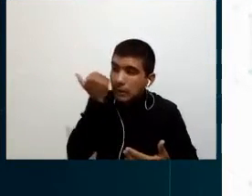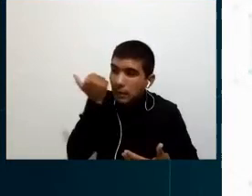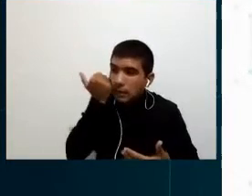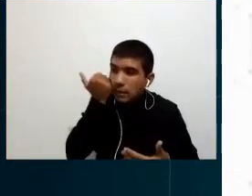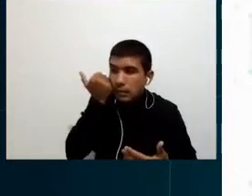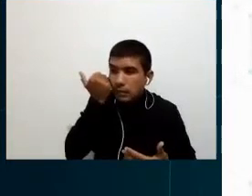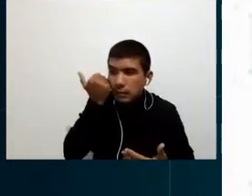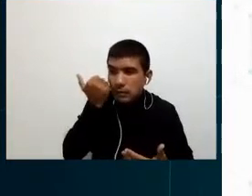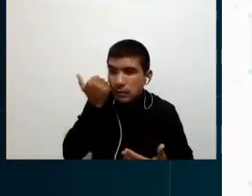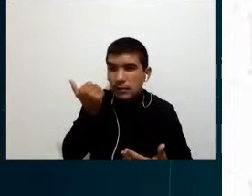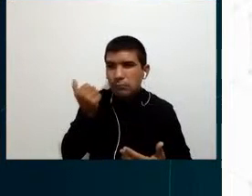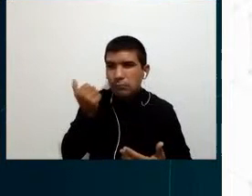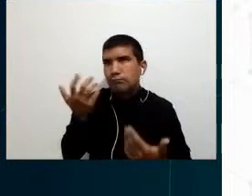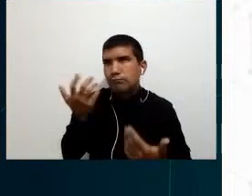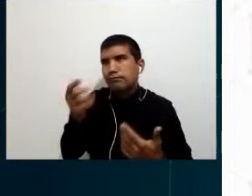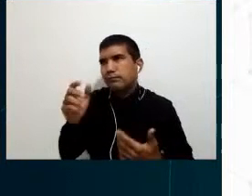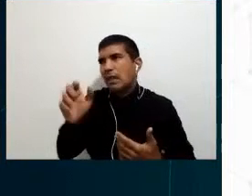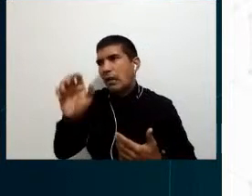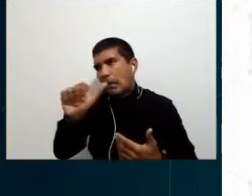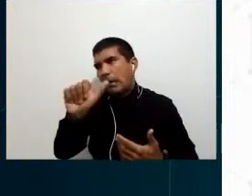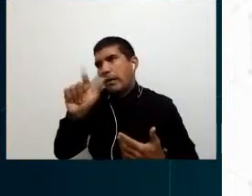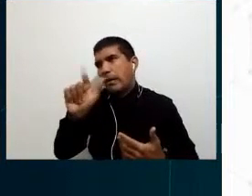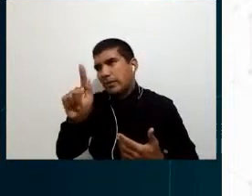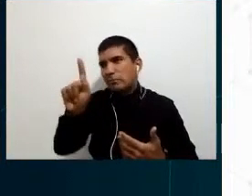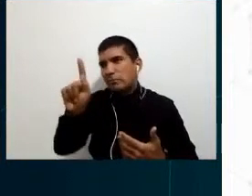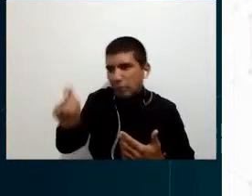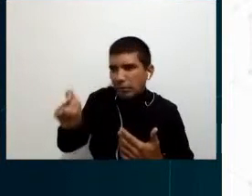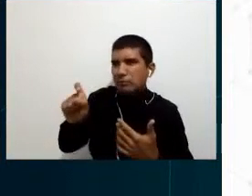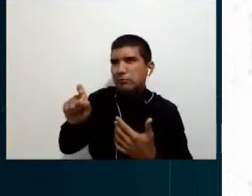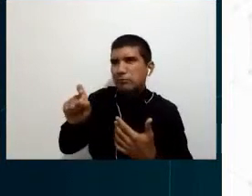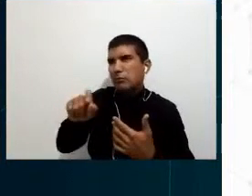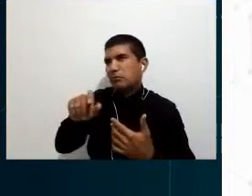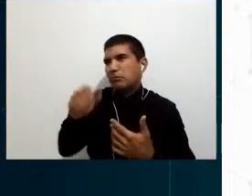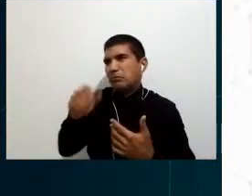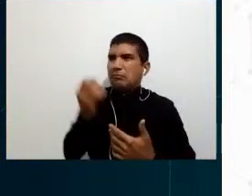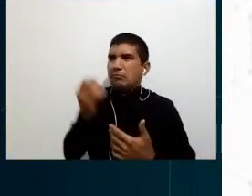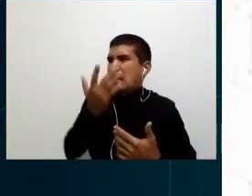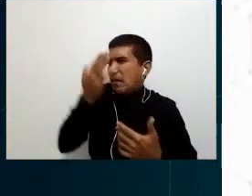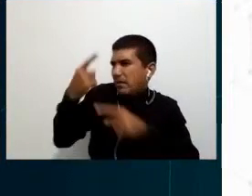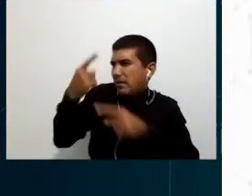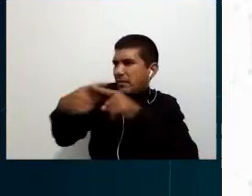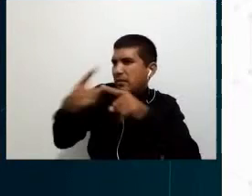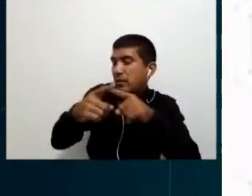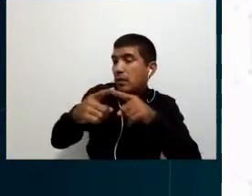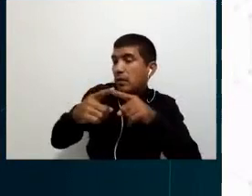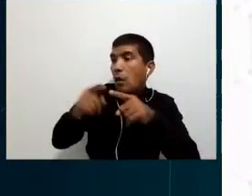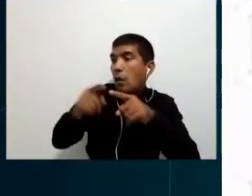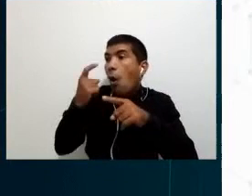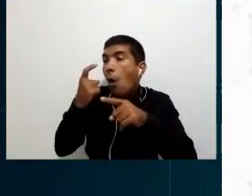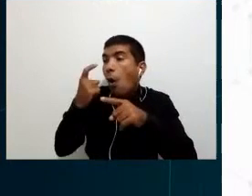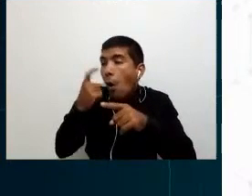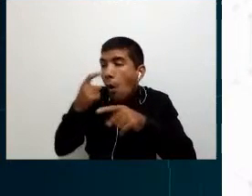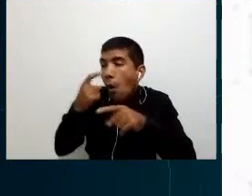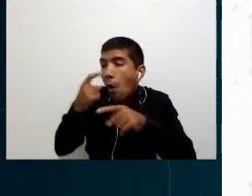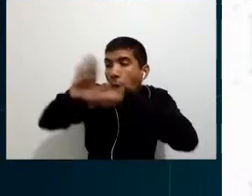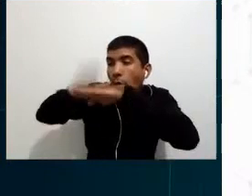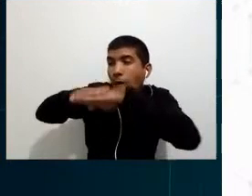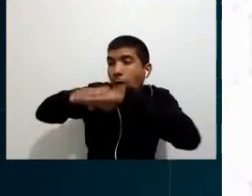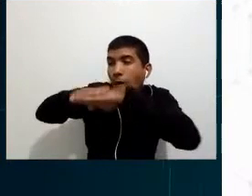módulos y los módulos tienen que estar recubiertos y tienen que tener unas empaquetaduras y